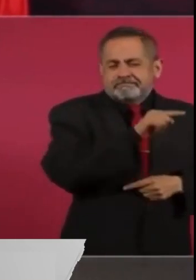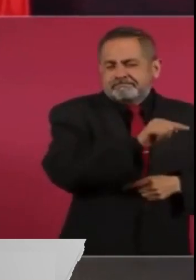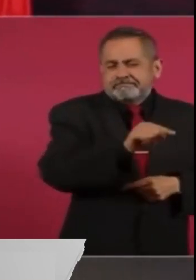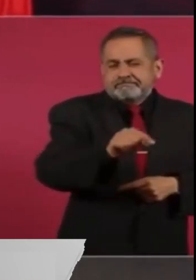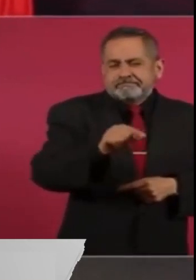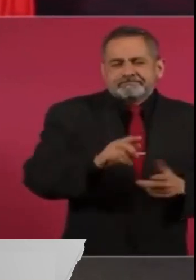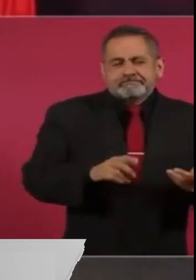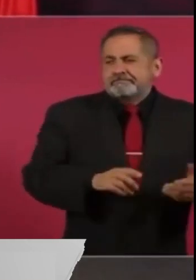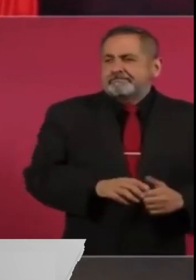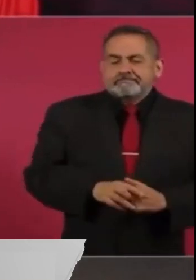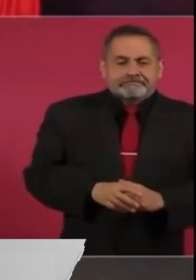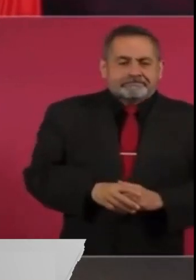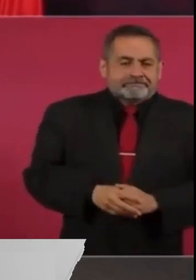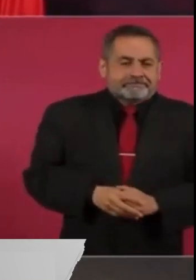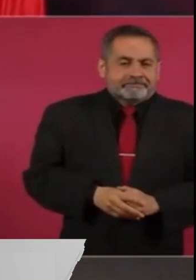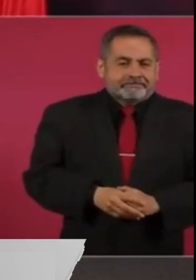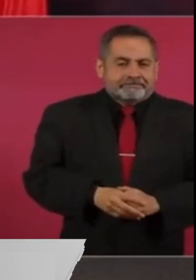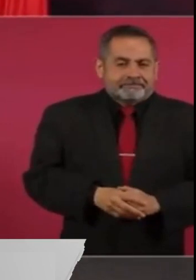más bien